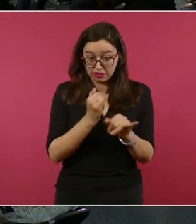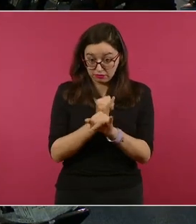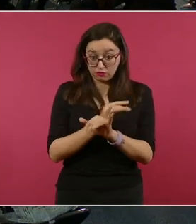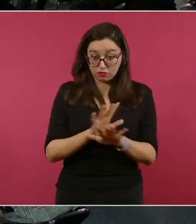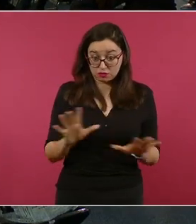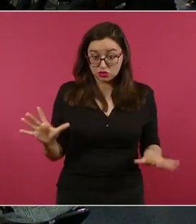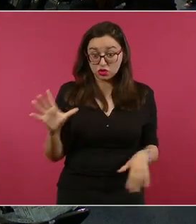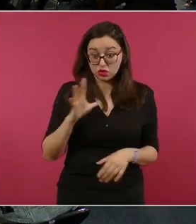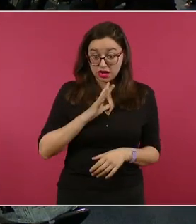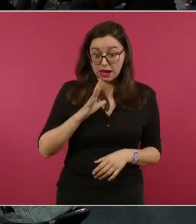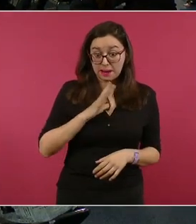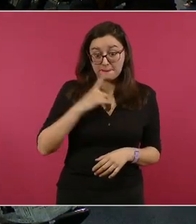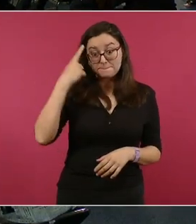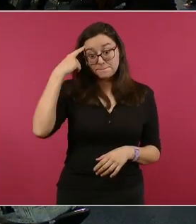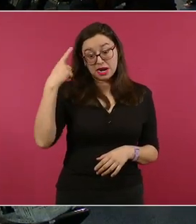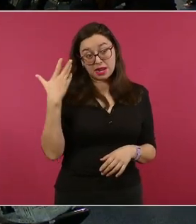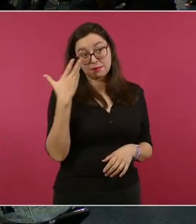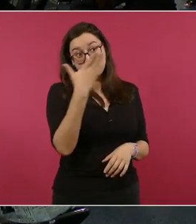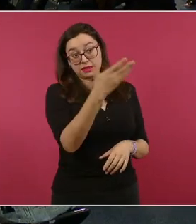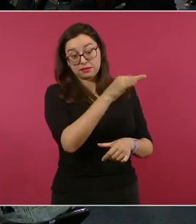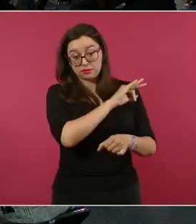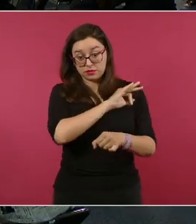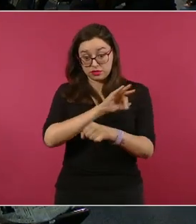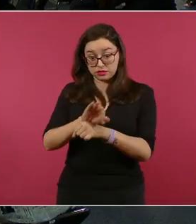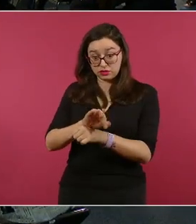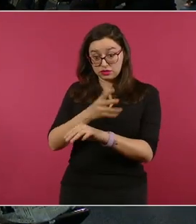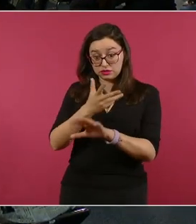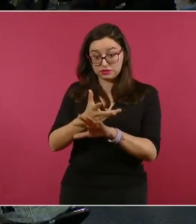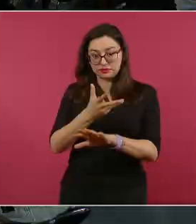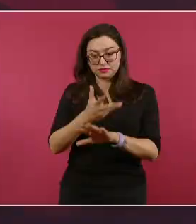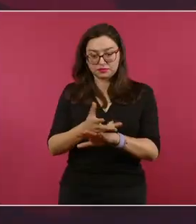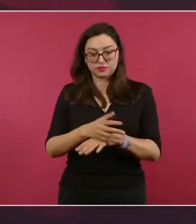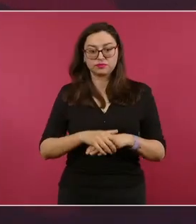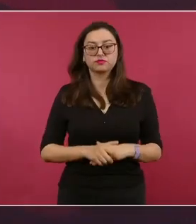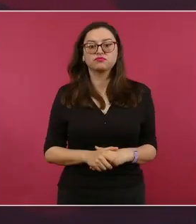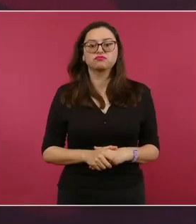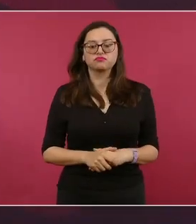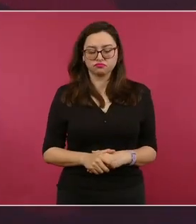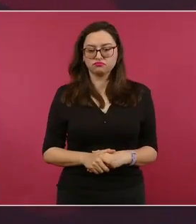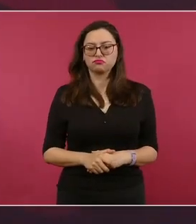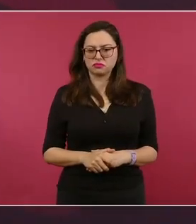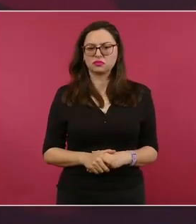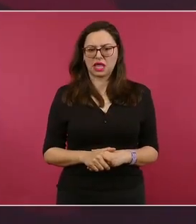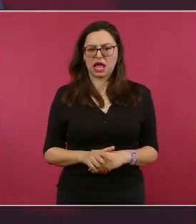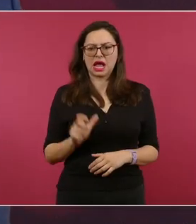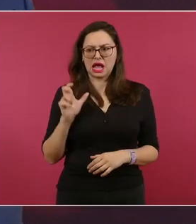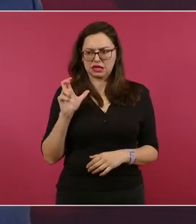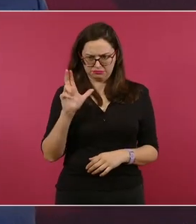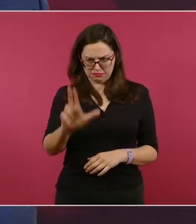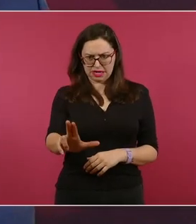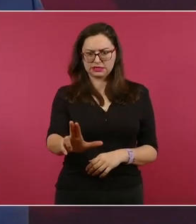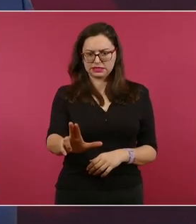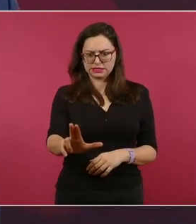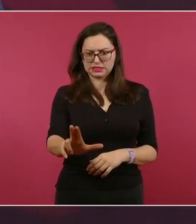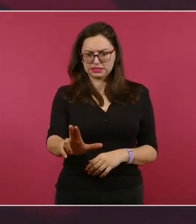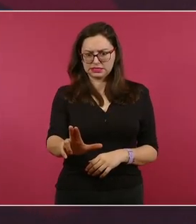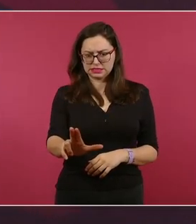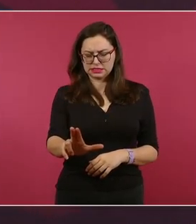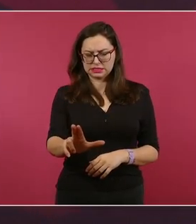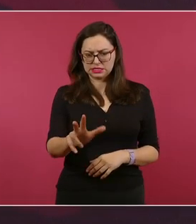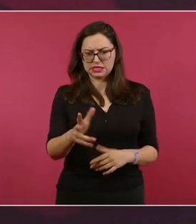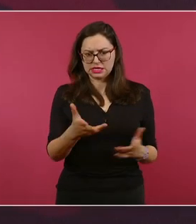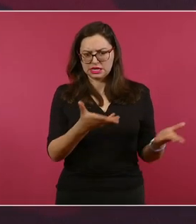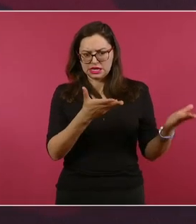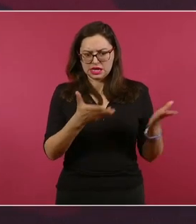asilo a Estados Unidos por estas razones de violencia. Bueno, si te parece, el martes vamos como cada 15 días a tener